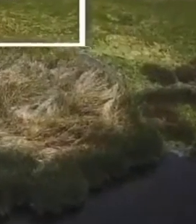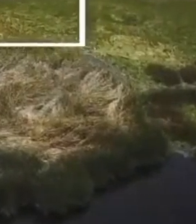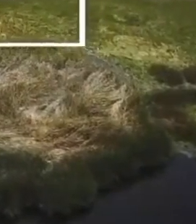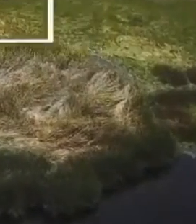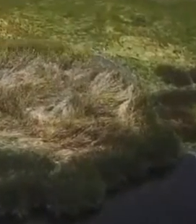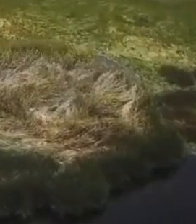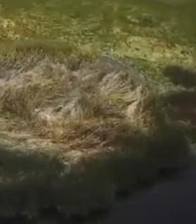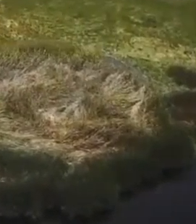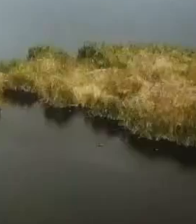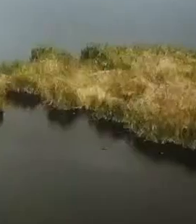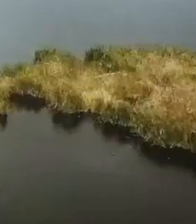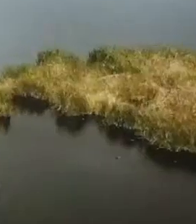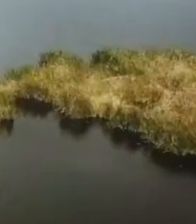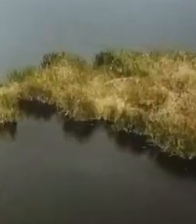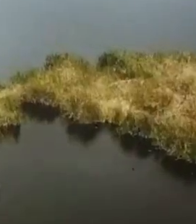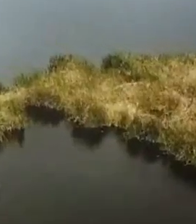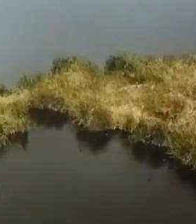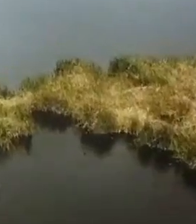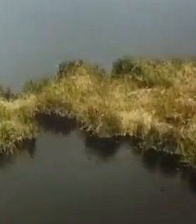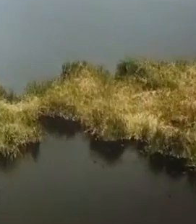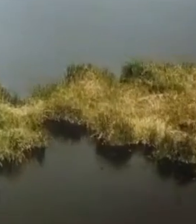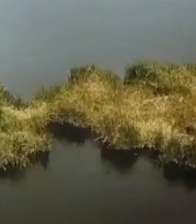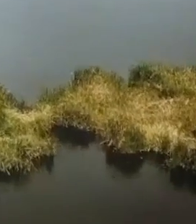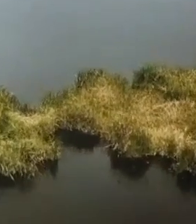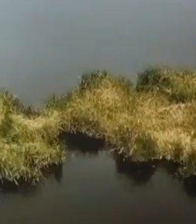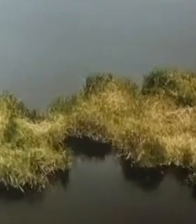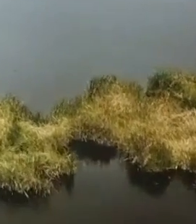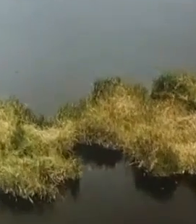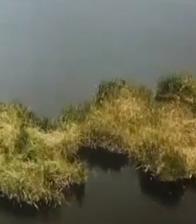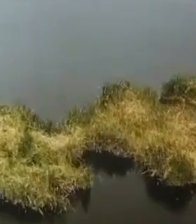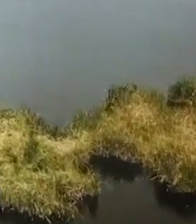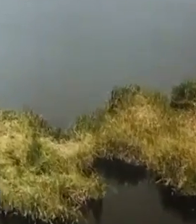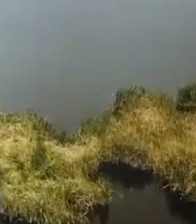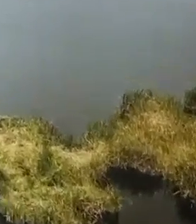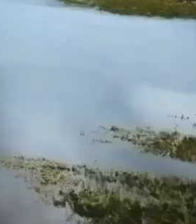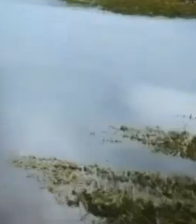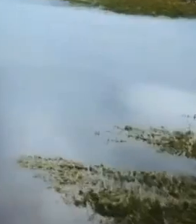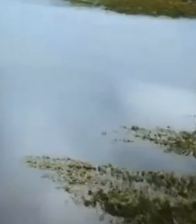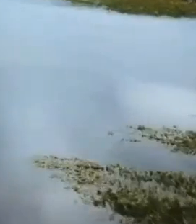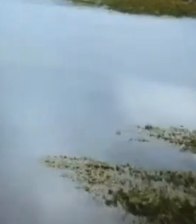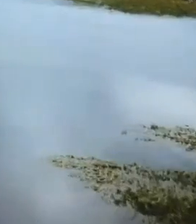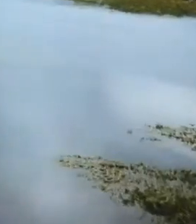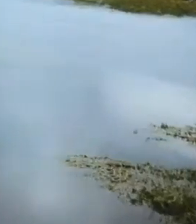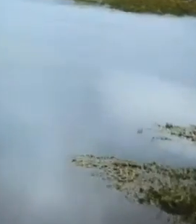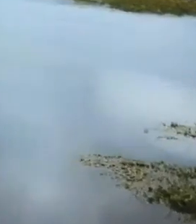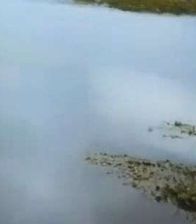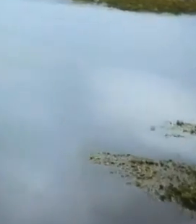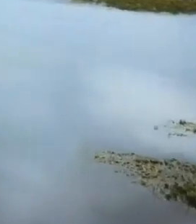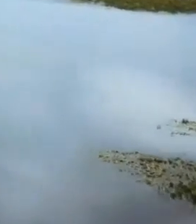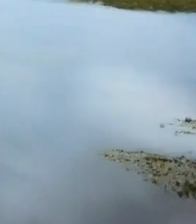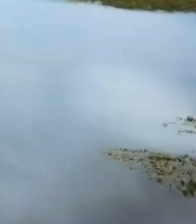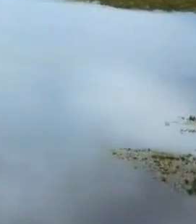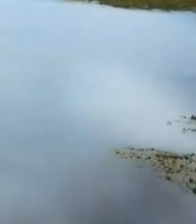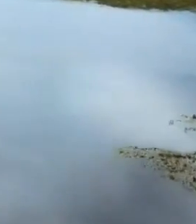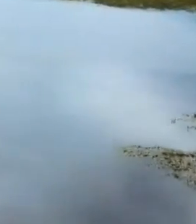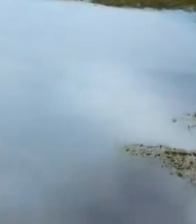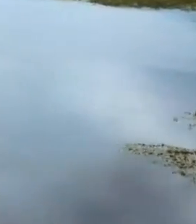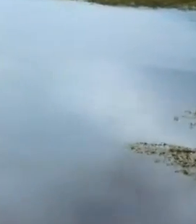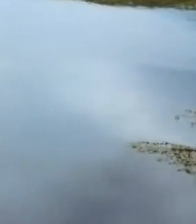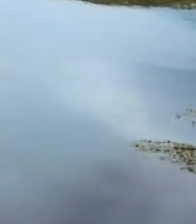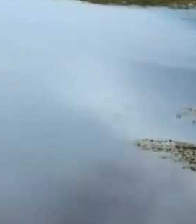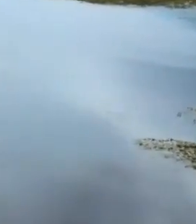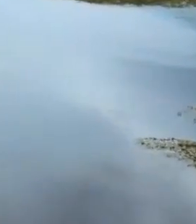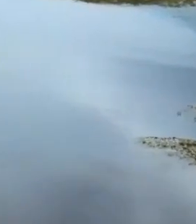Juan, fase 2. Se iniciaron los trabajos de recuperación en el cauce del río San Juan. Asimismo, se realiza la conformación de